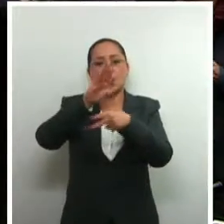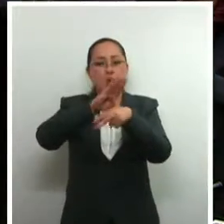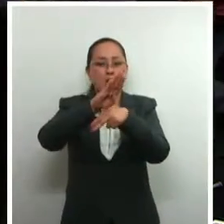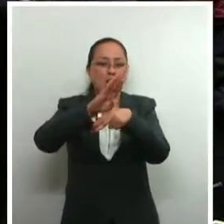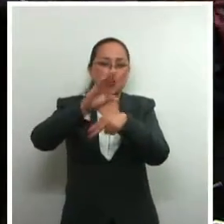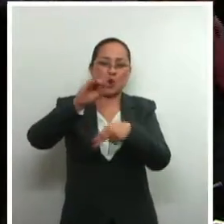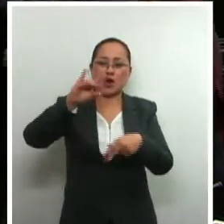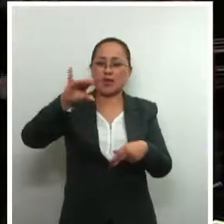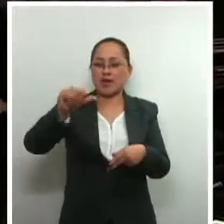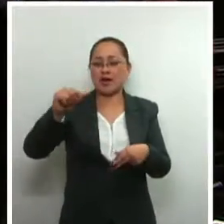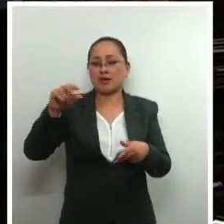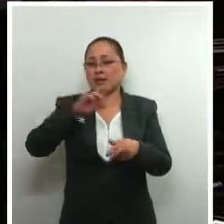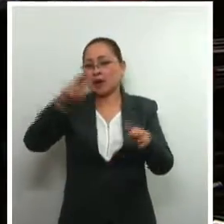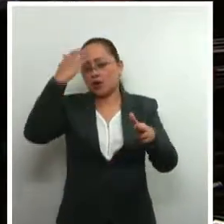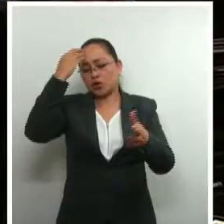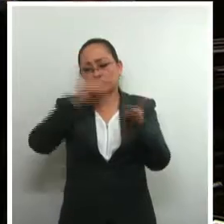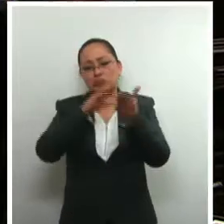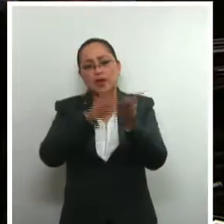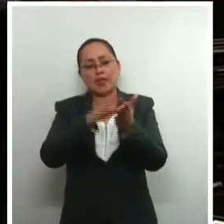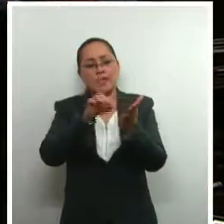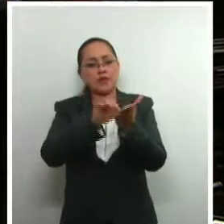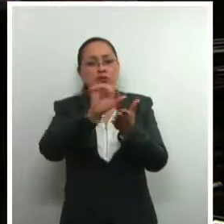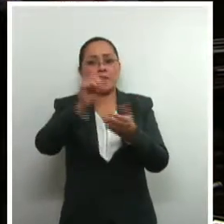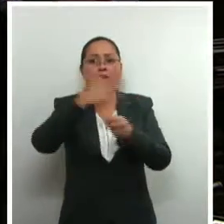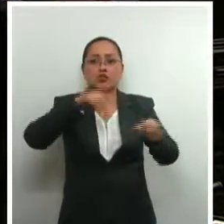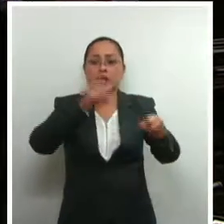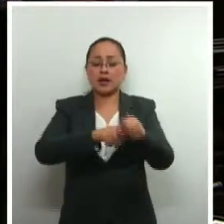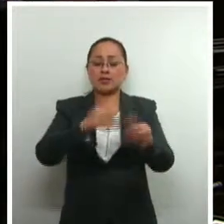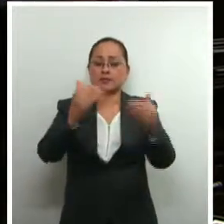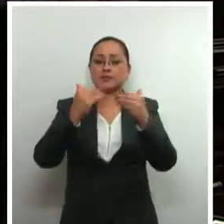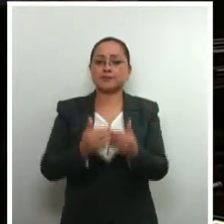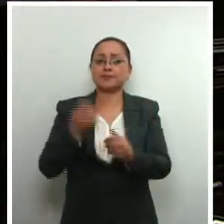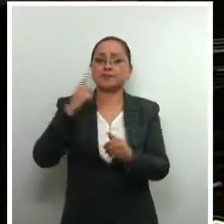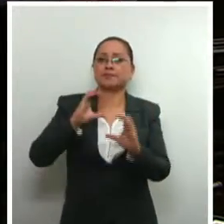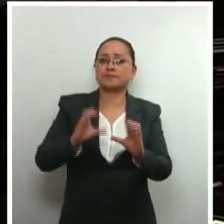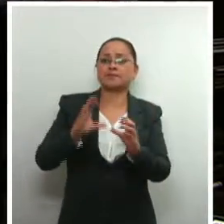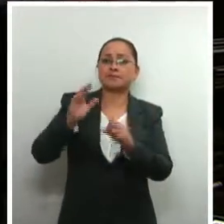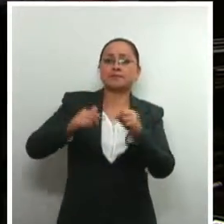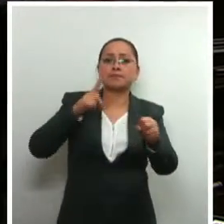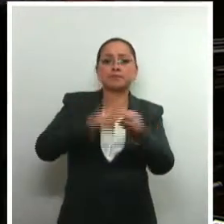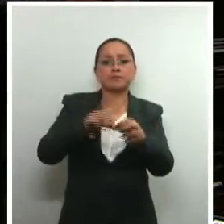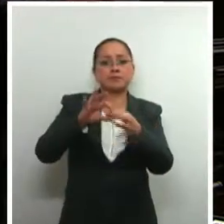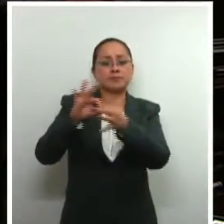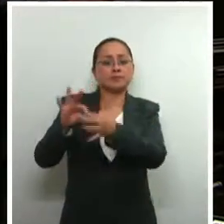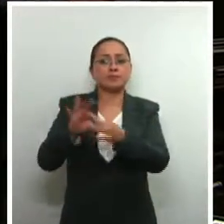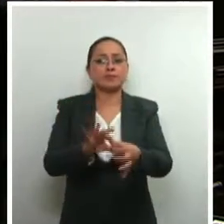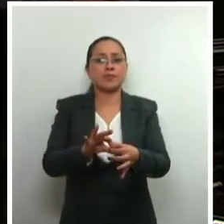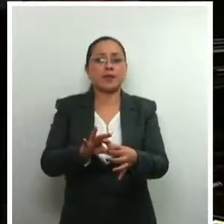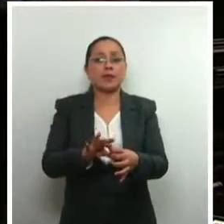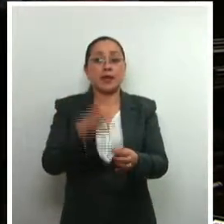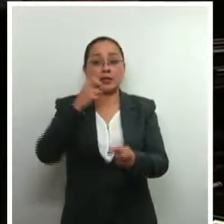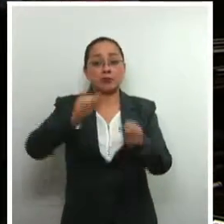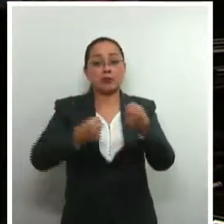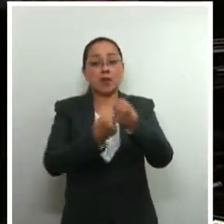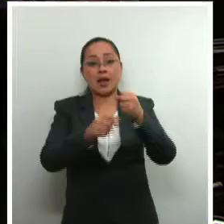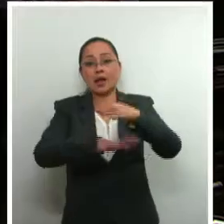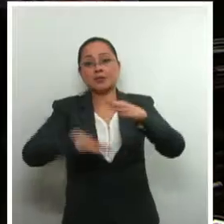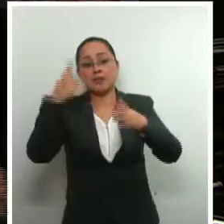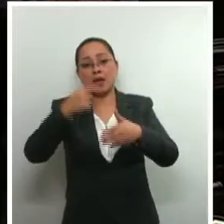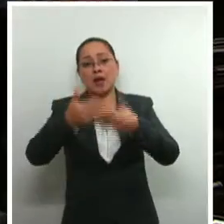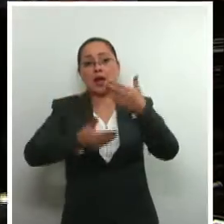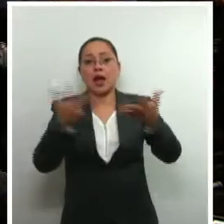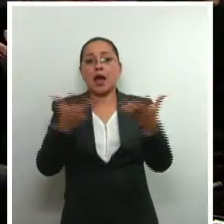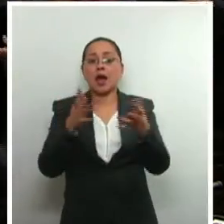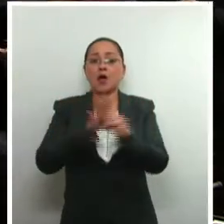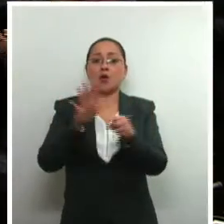derechos de la naturaleza. La conservación y la preservación de la naturaleza es la base de la existencia de